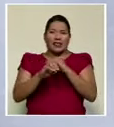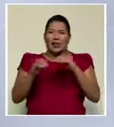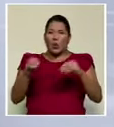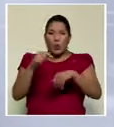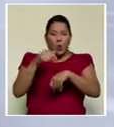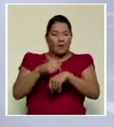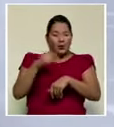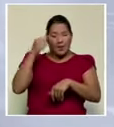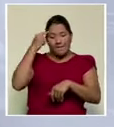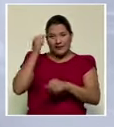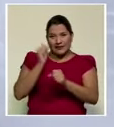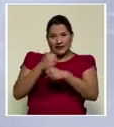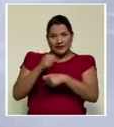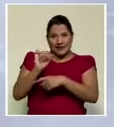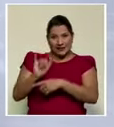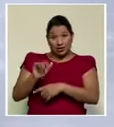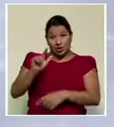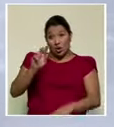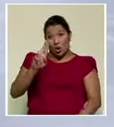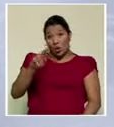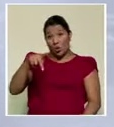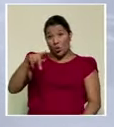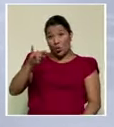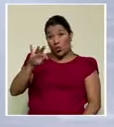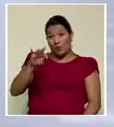ningún aspecto. Lupita ha sido amiga mía